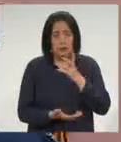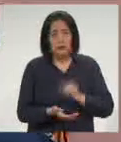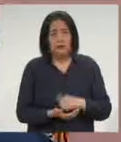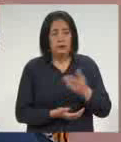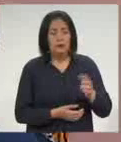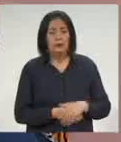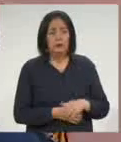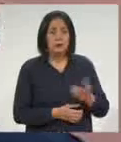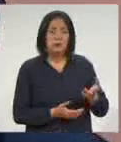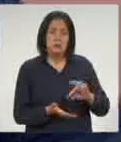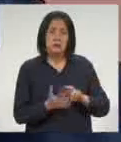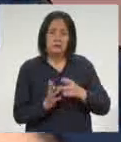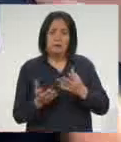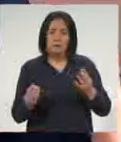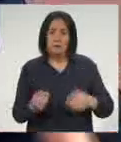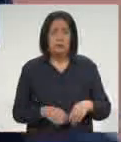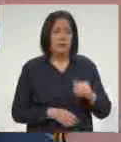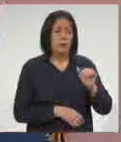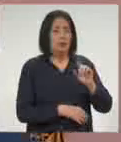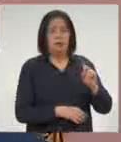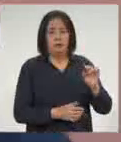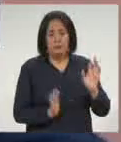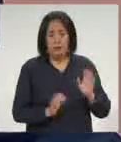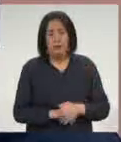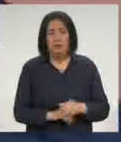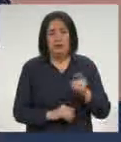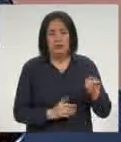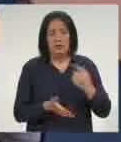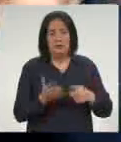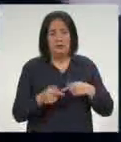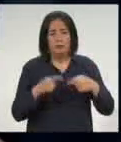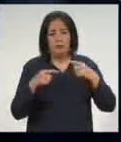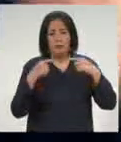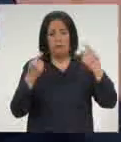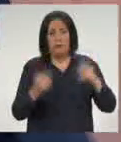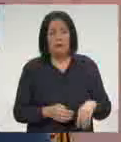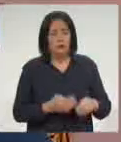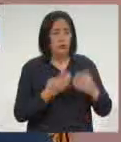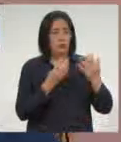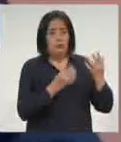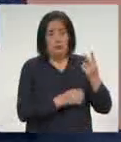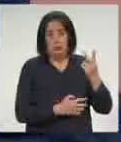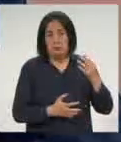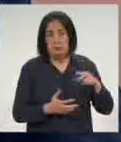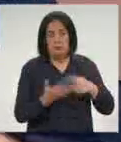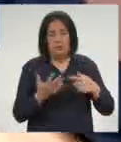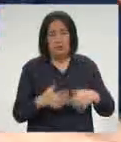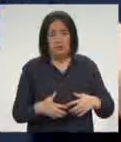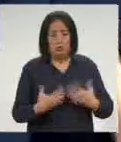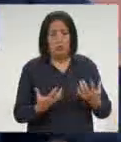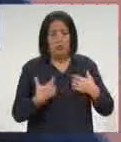que es muy significativa se llama ames a mí y es el área de los famosos 92 de pecho que habla de ser hincha